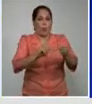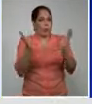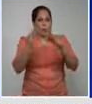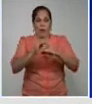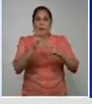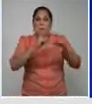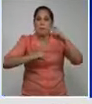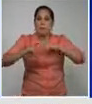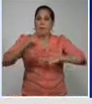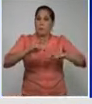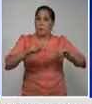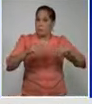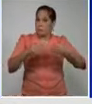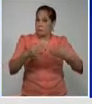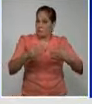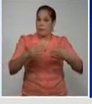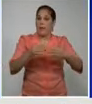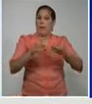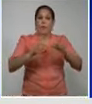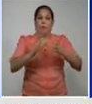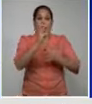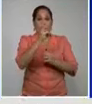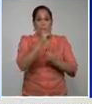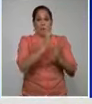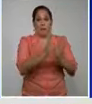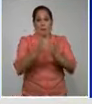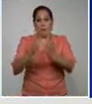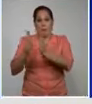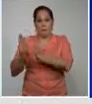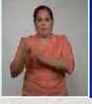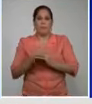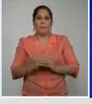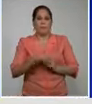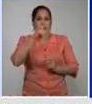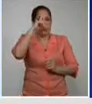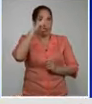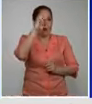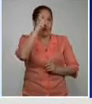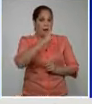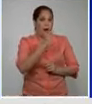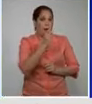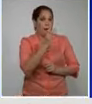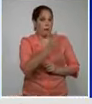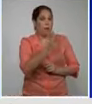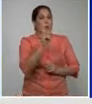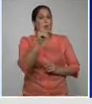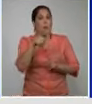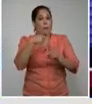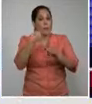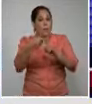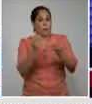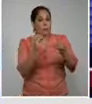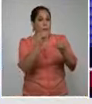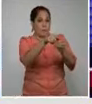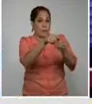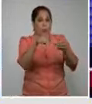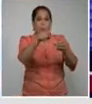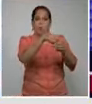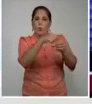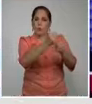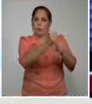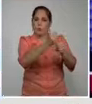está concebido con el esquema de 3 dosis, es decir, 2 dosis de Soberana 02 y 1 dosis de Soberana Plus, que ha demostrado